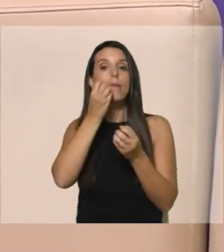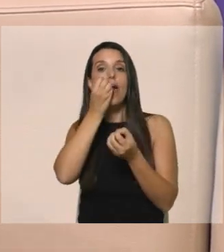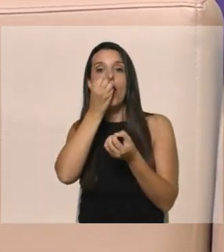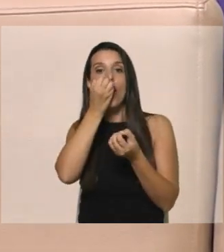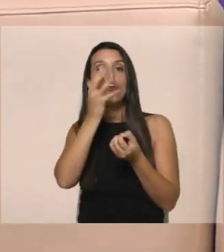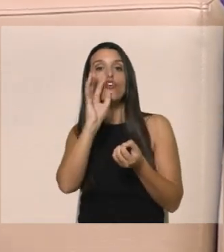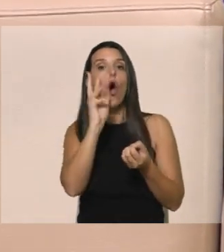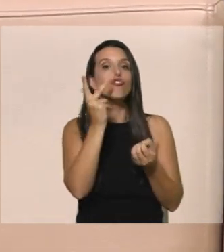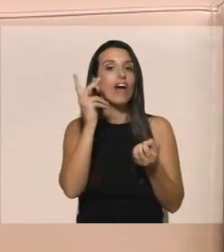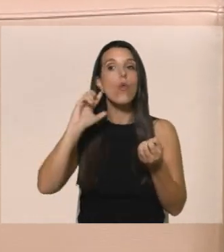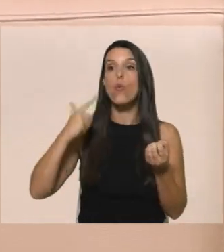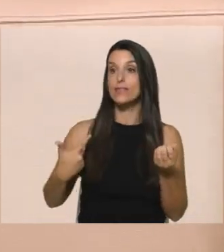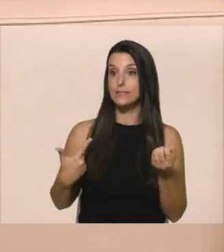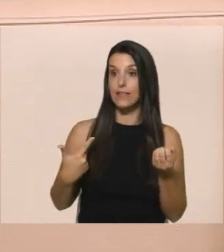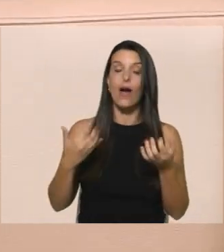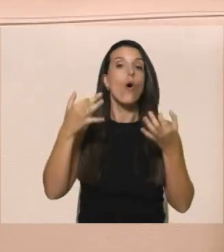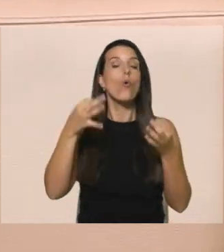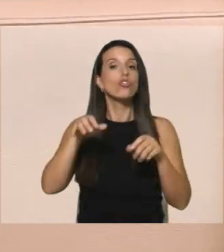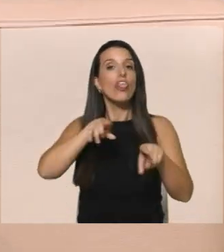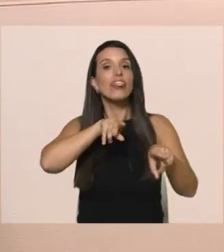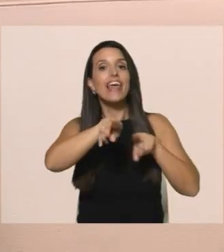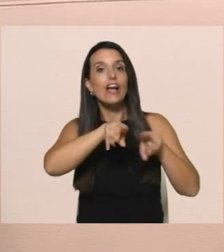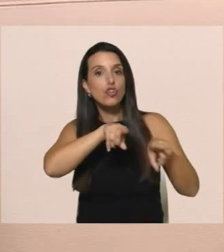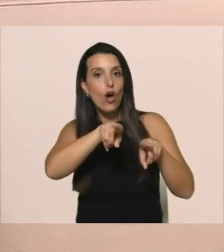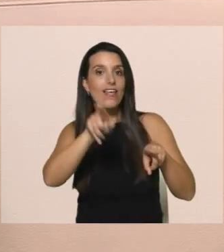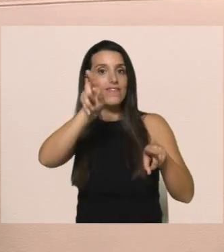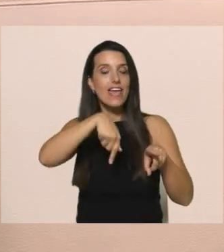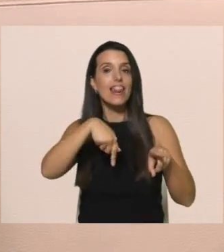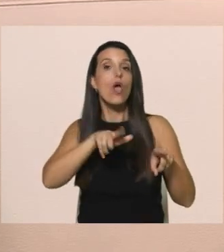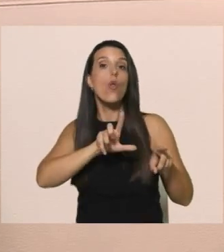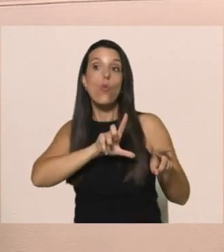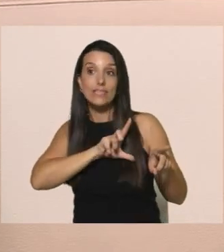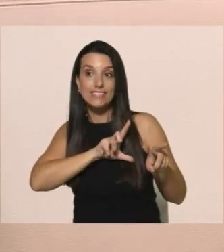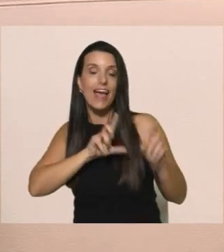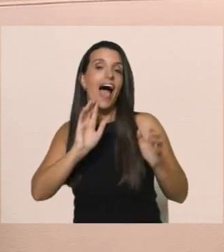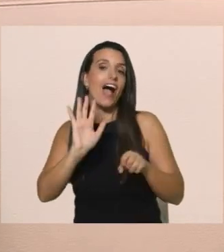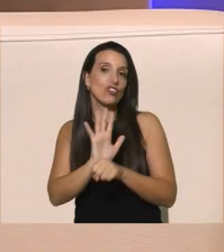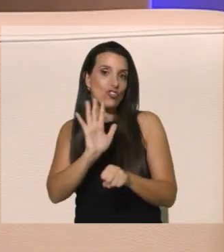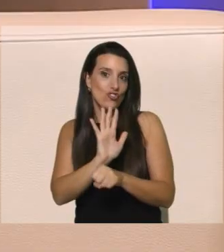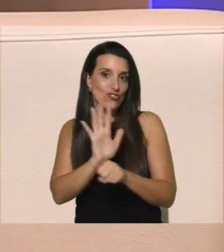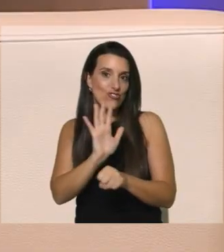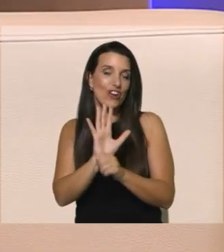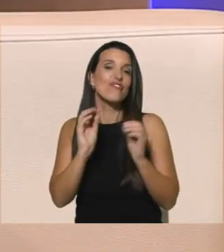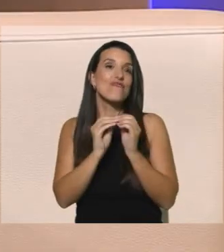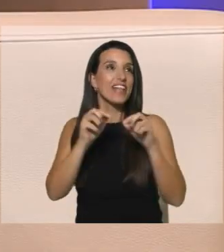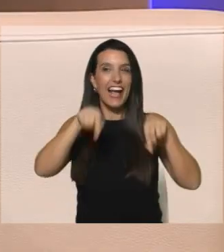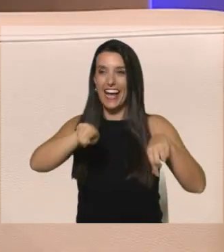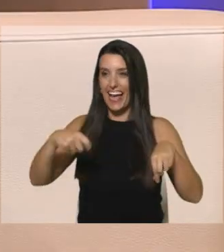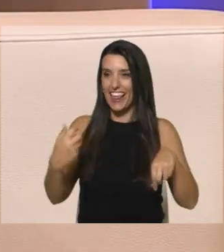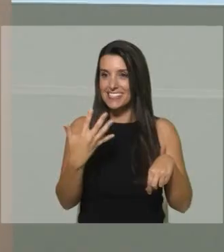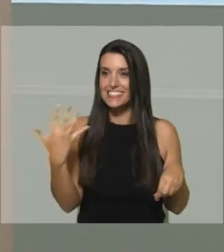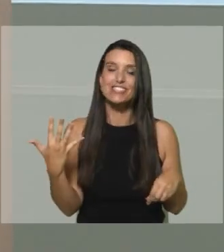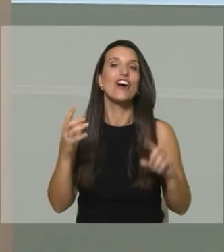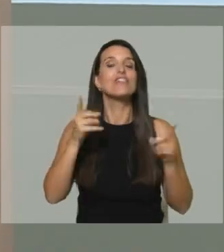estamos recibiendo a Gabriel de Sousa Amaro, que es el director de la obra, a Luis Lasalle, actor y compañero también del canal,